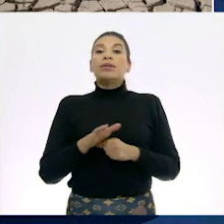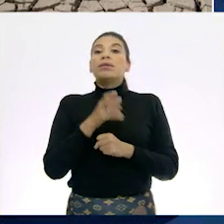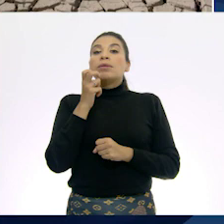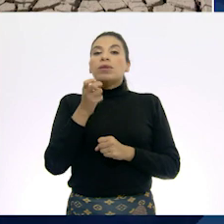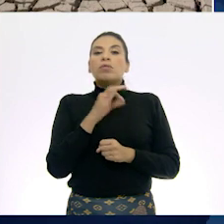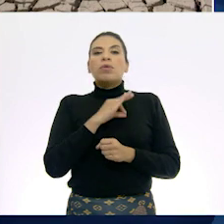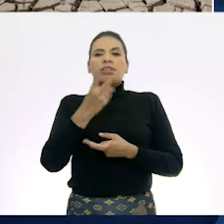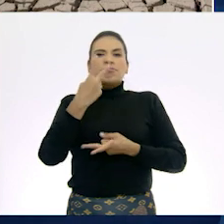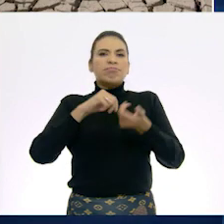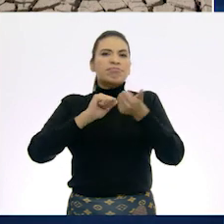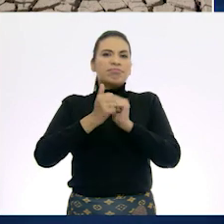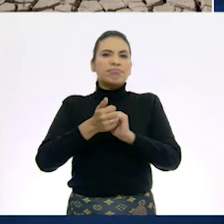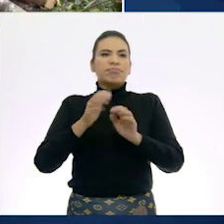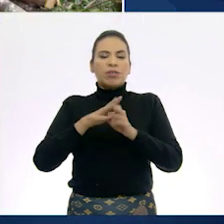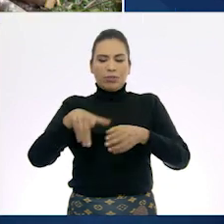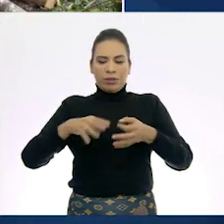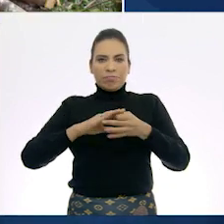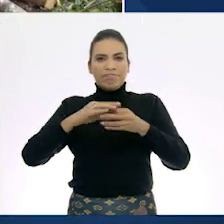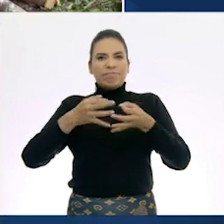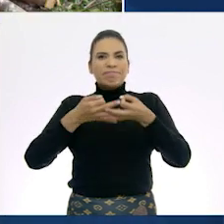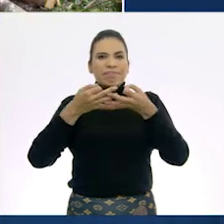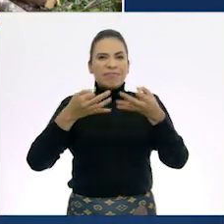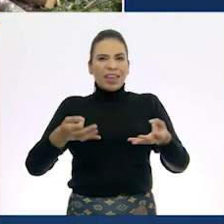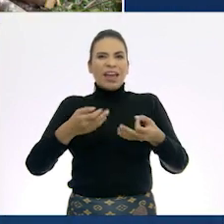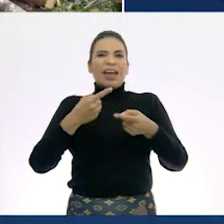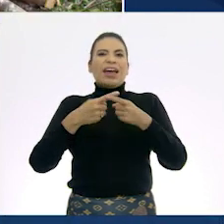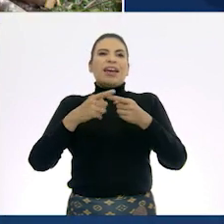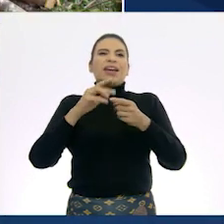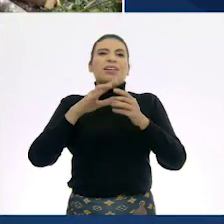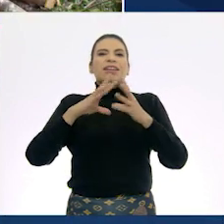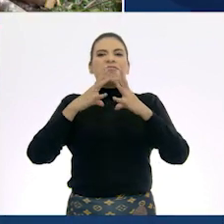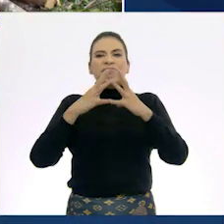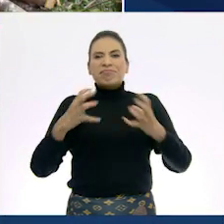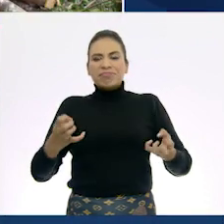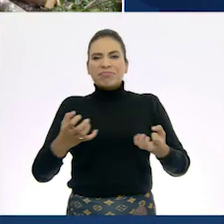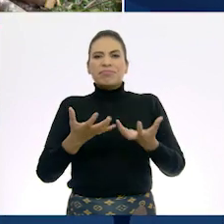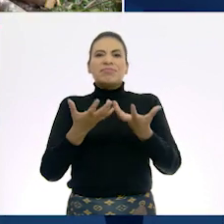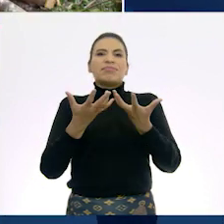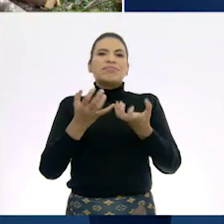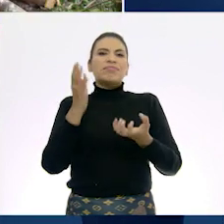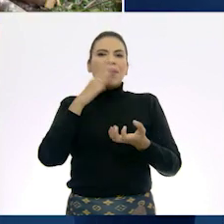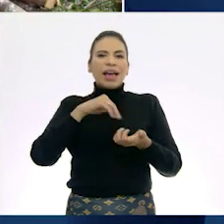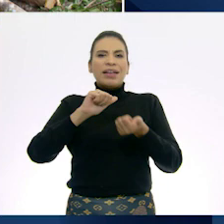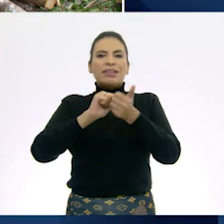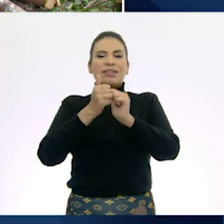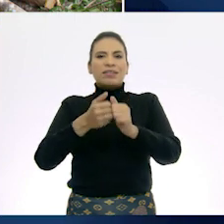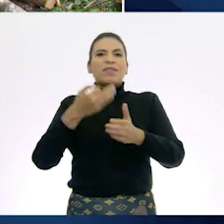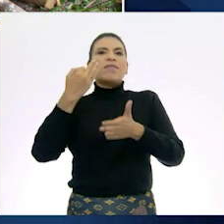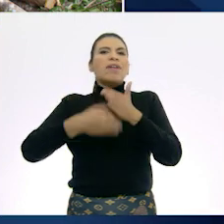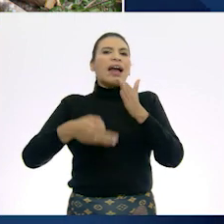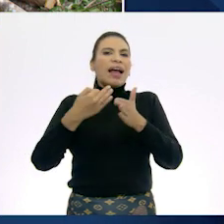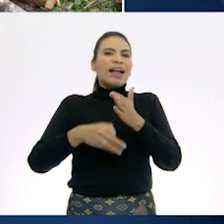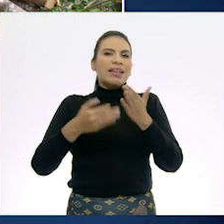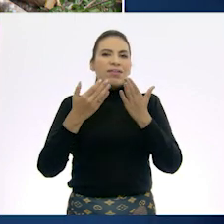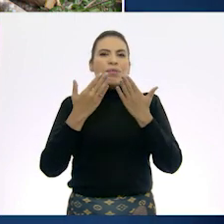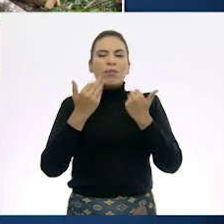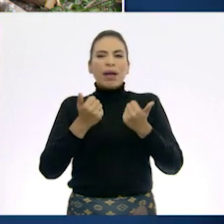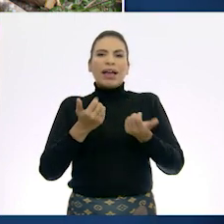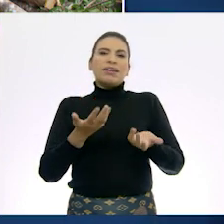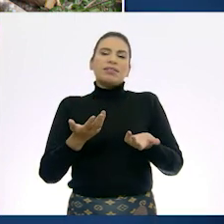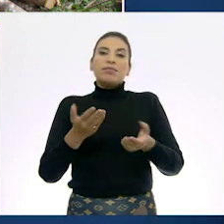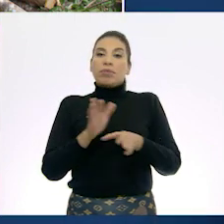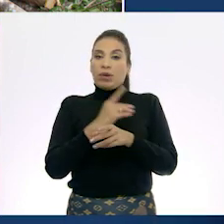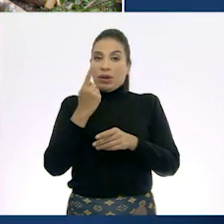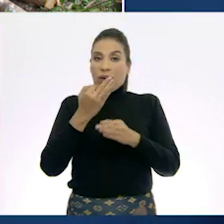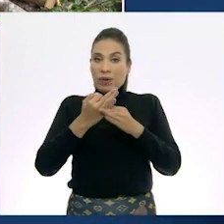precisamente puede derivar en un agotamiento de los recursos naturales, en la desertificación, y en la escasez también, porque